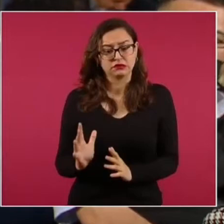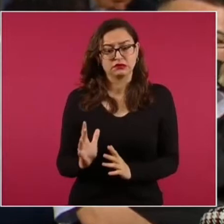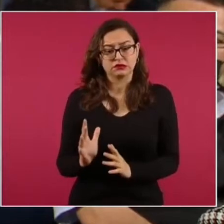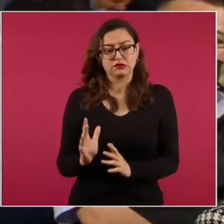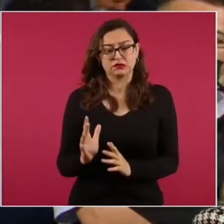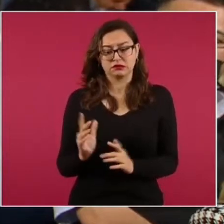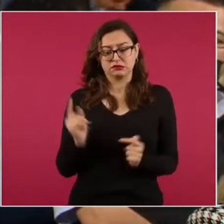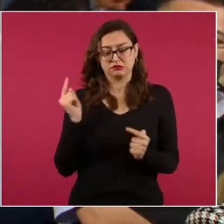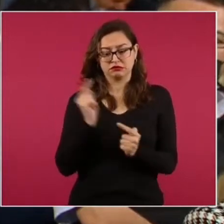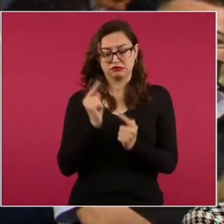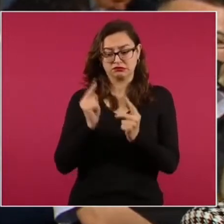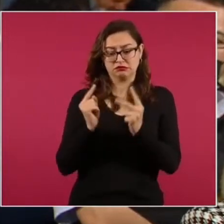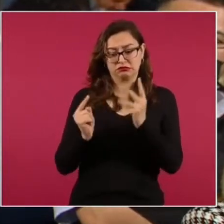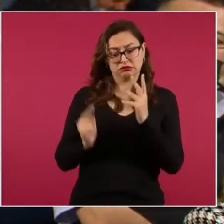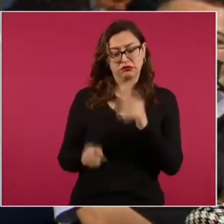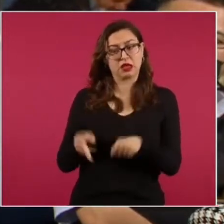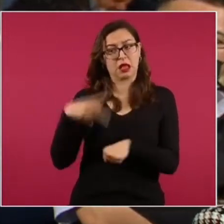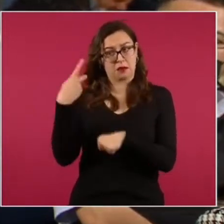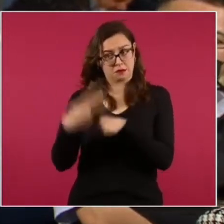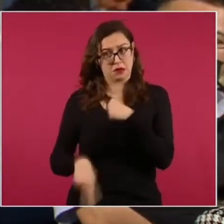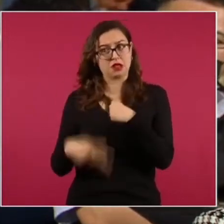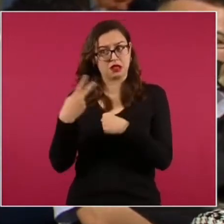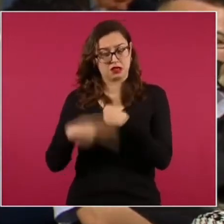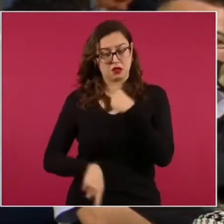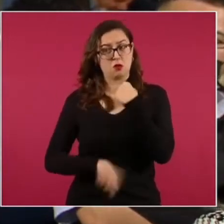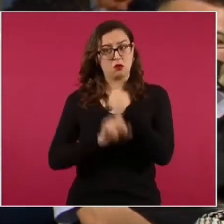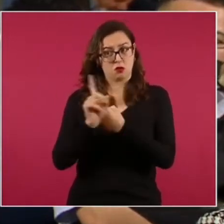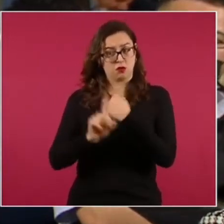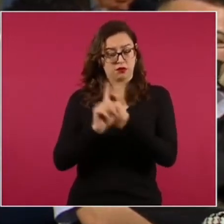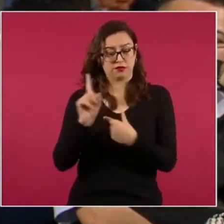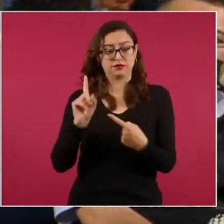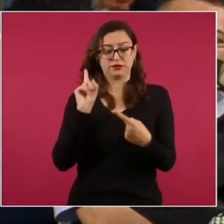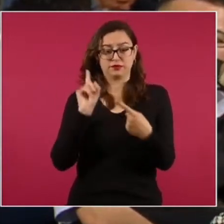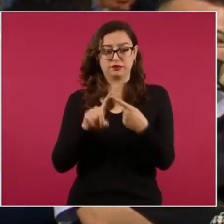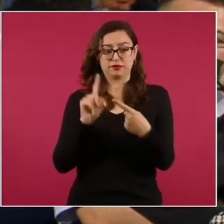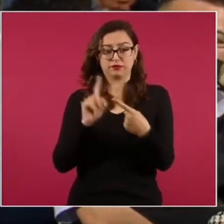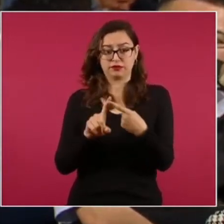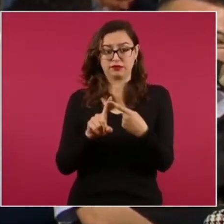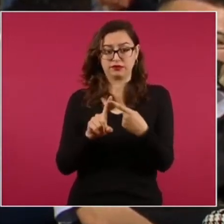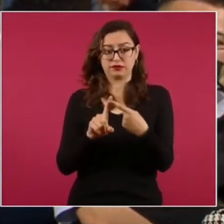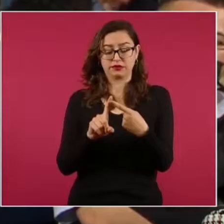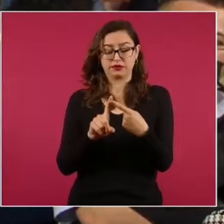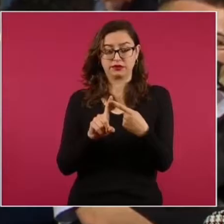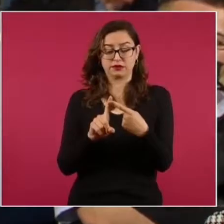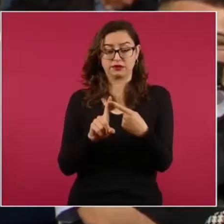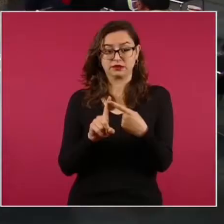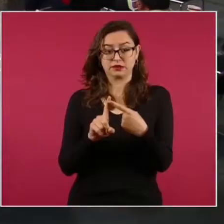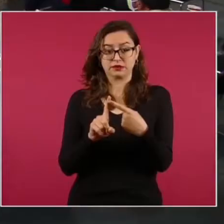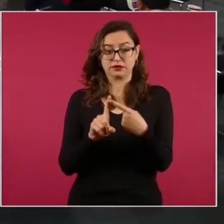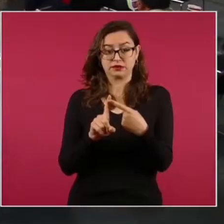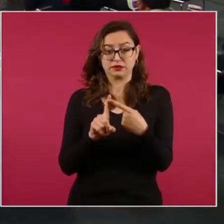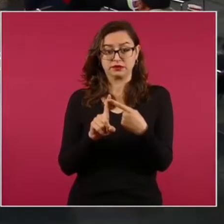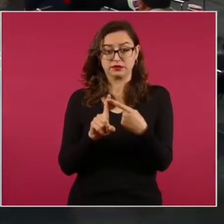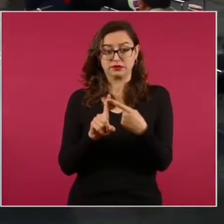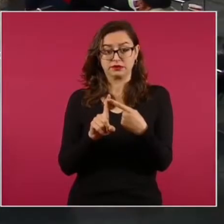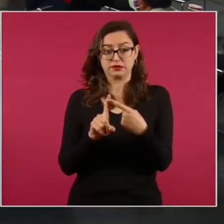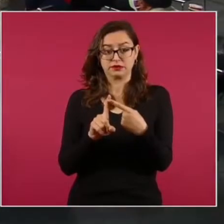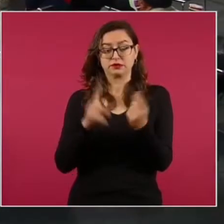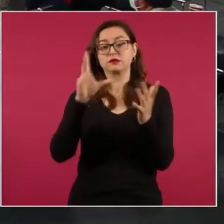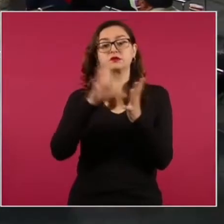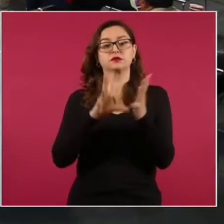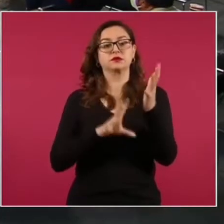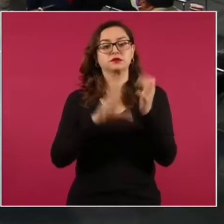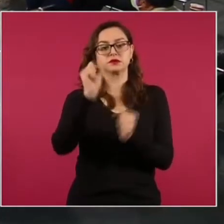los siguientes problemas. Uno, que se violenta la